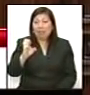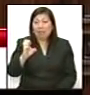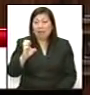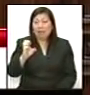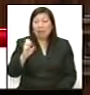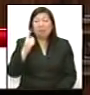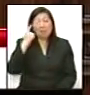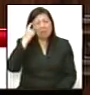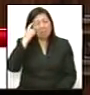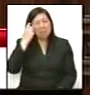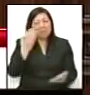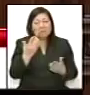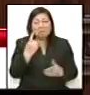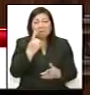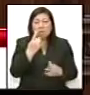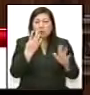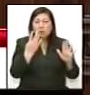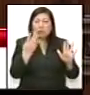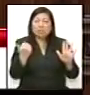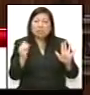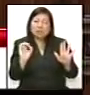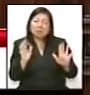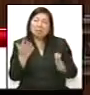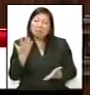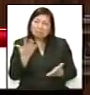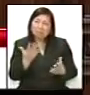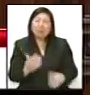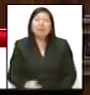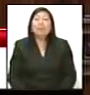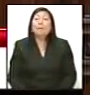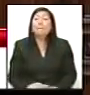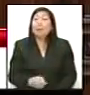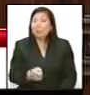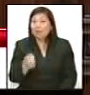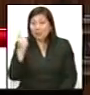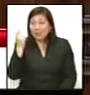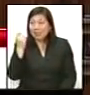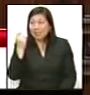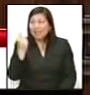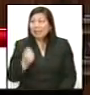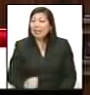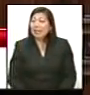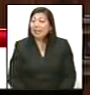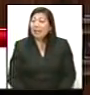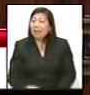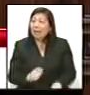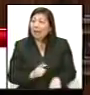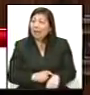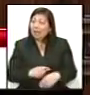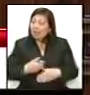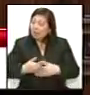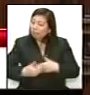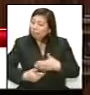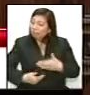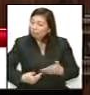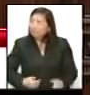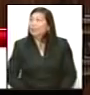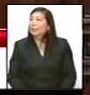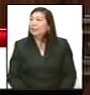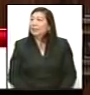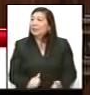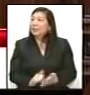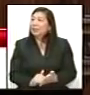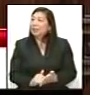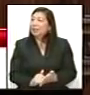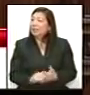años 60, en la época de Bedoya, ¿ya? Pero como ustedes comprenderán, el tiempo ha transcurrido y quizás